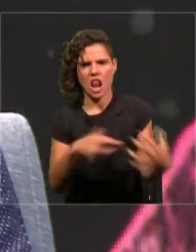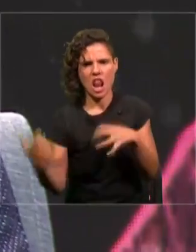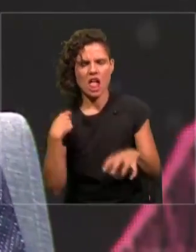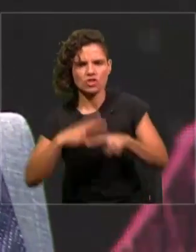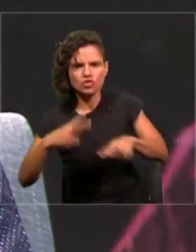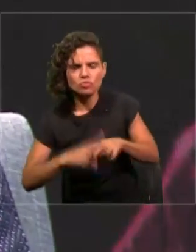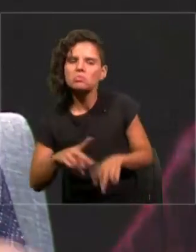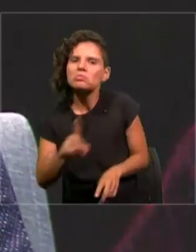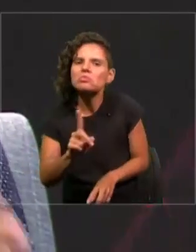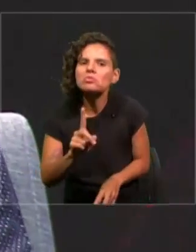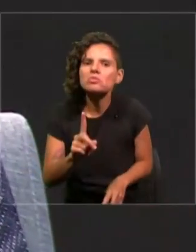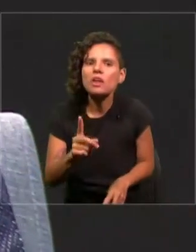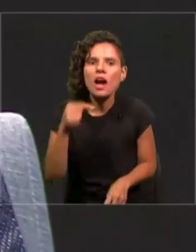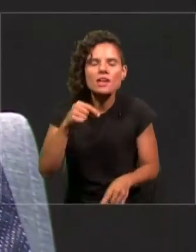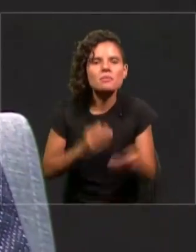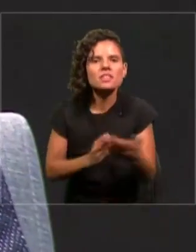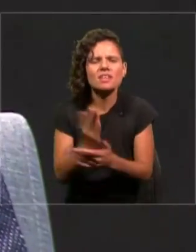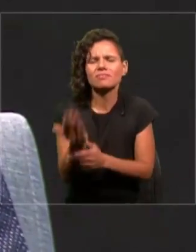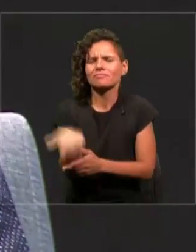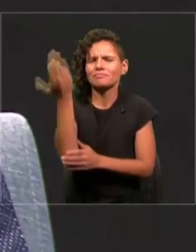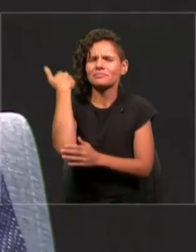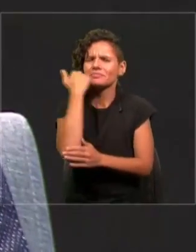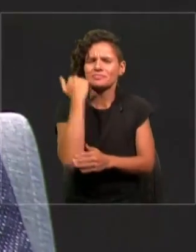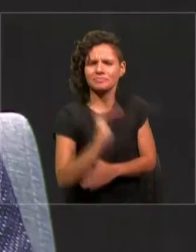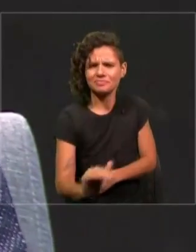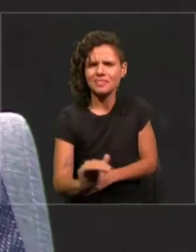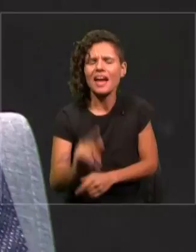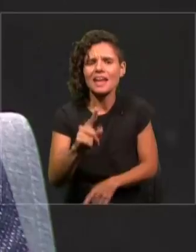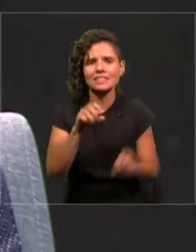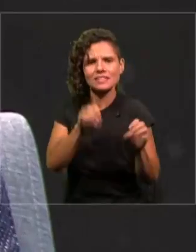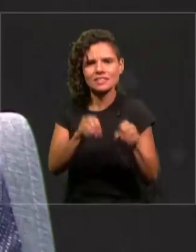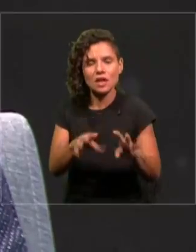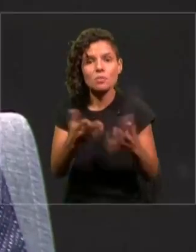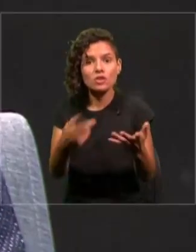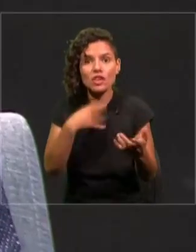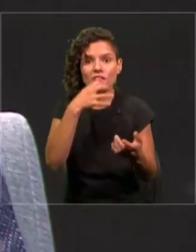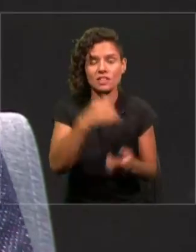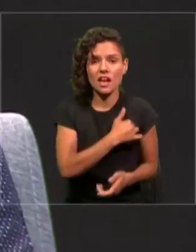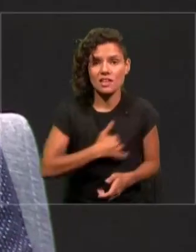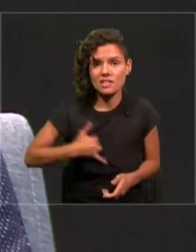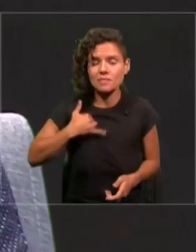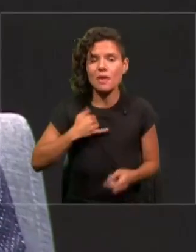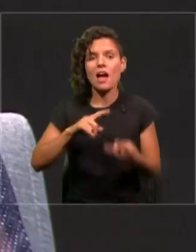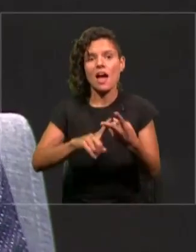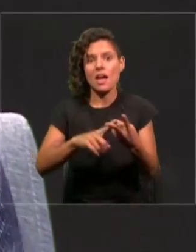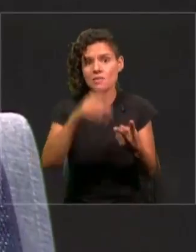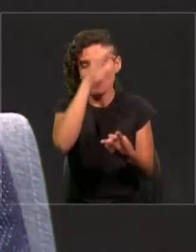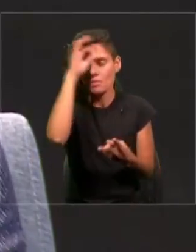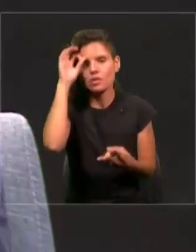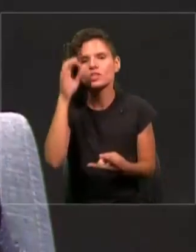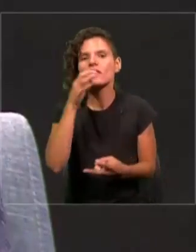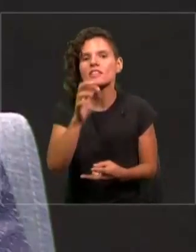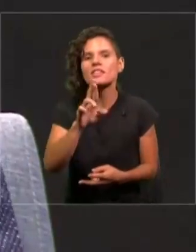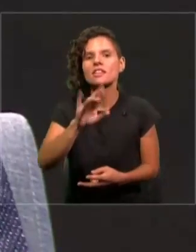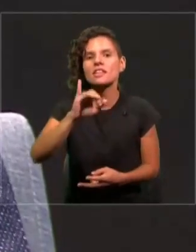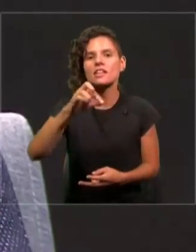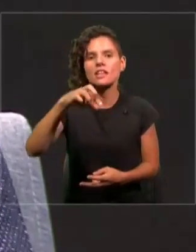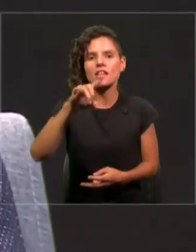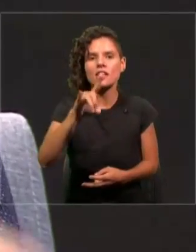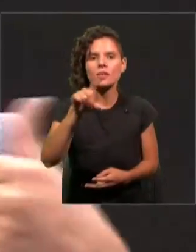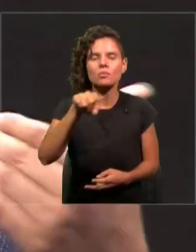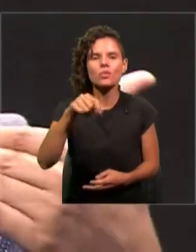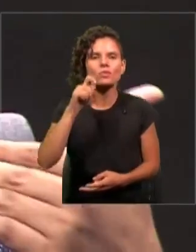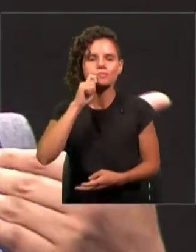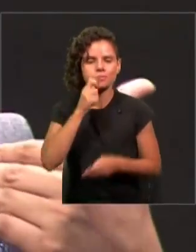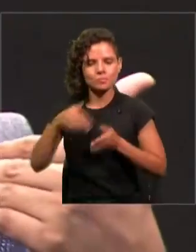la primera etapa de la niñez, por eso que la nación aymara, como la nación mapuche, hablan de los ripus, de los caminos, ¿no?